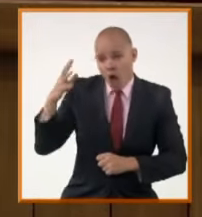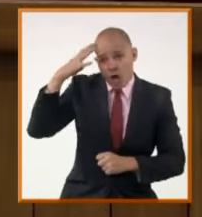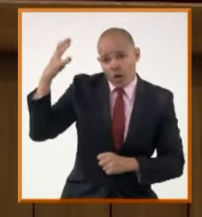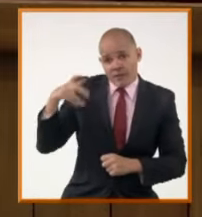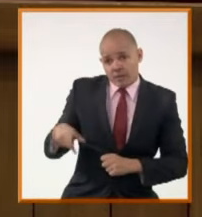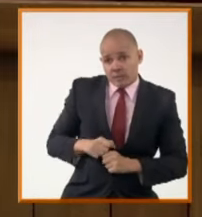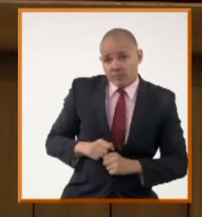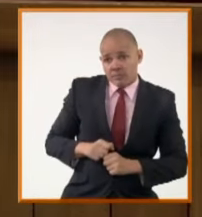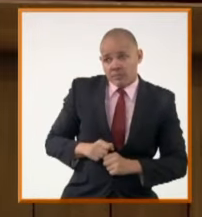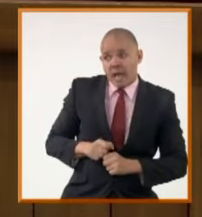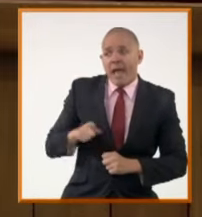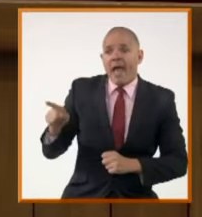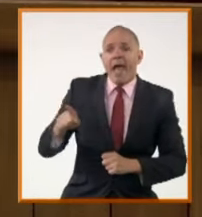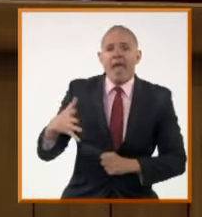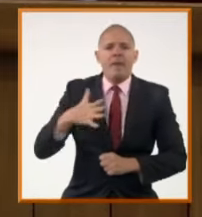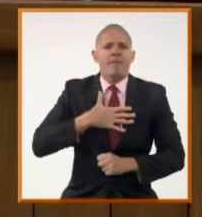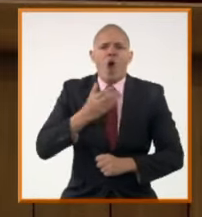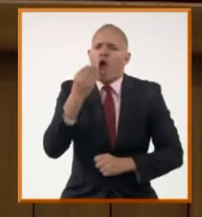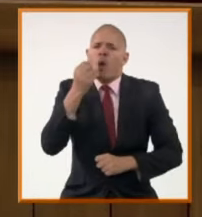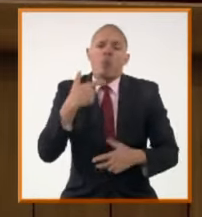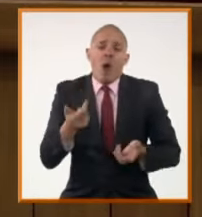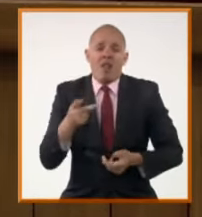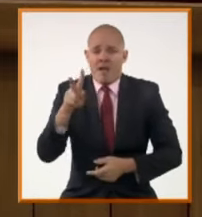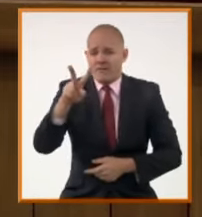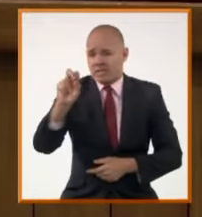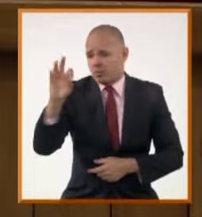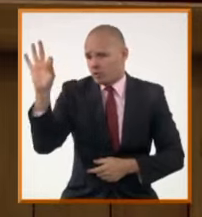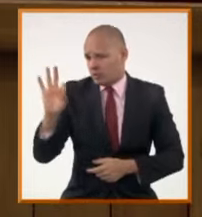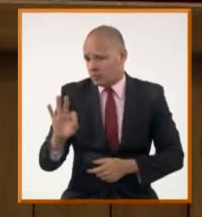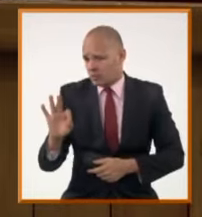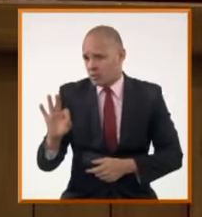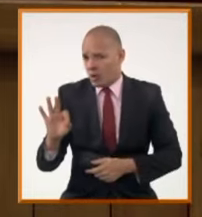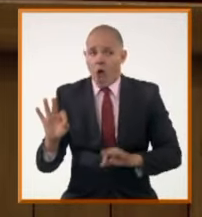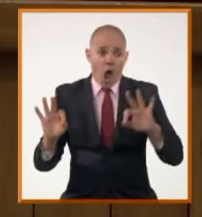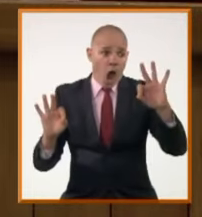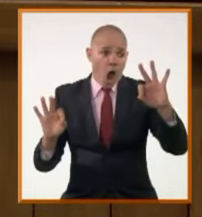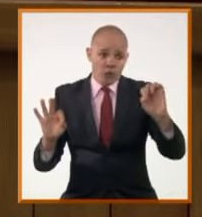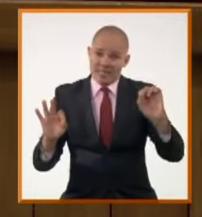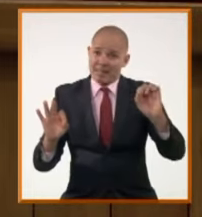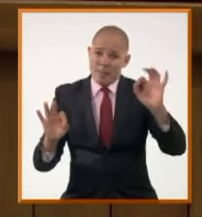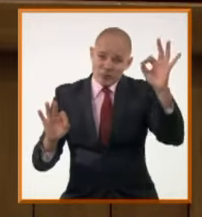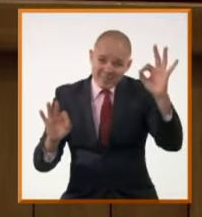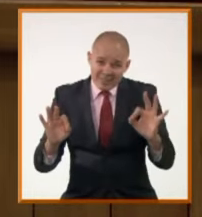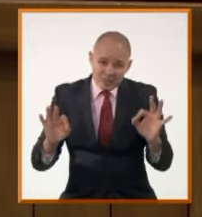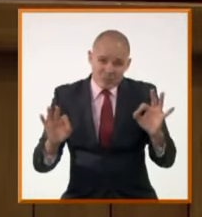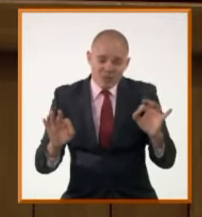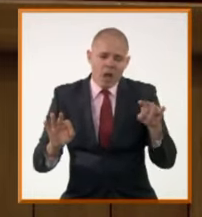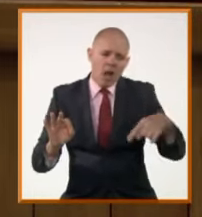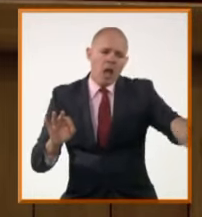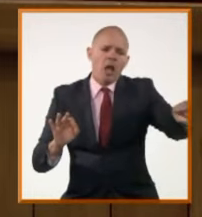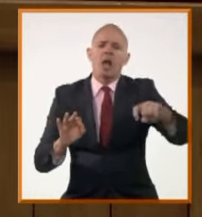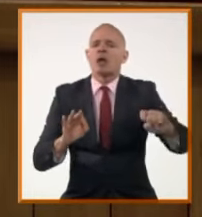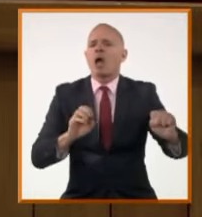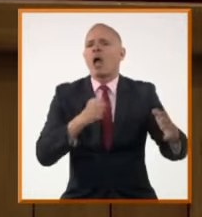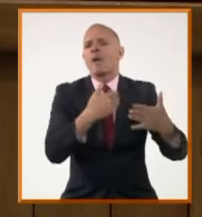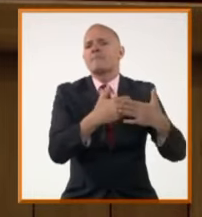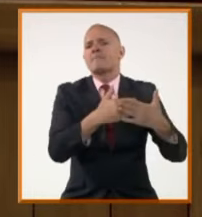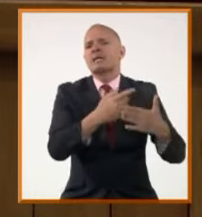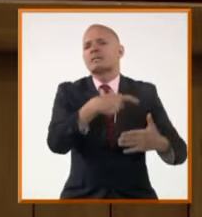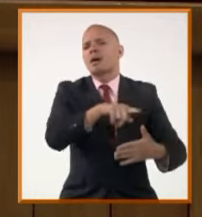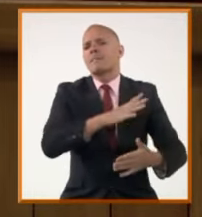alimentar el pueblo y la producción está en manos de instituciones o formas productivas que no son